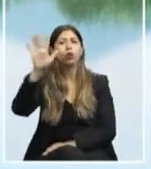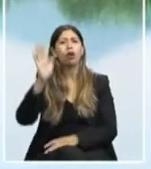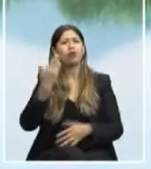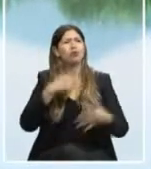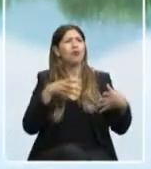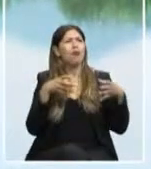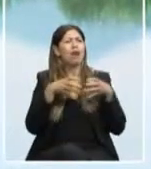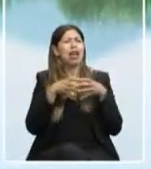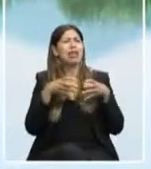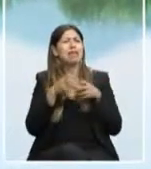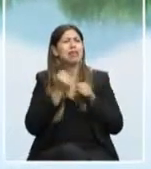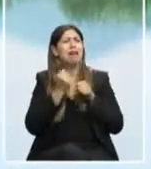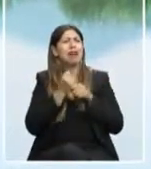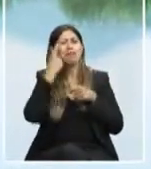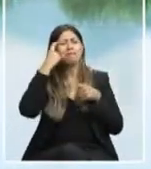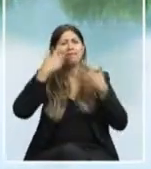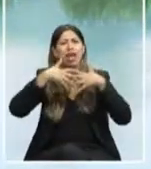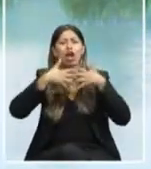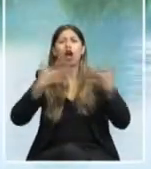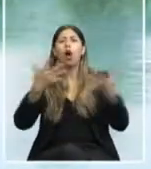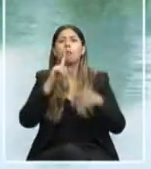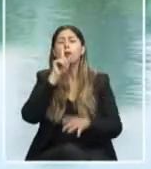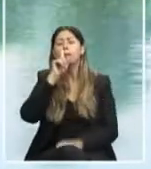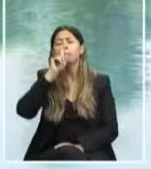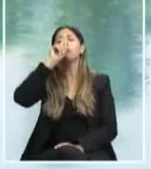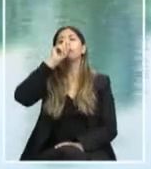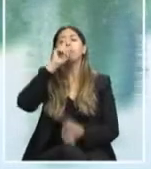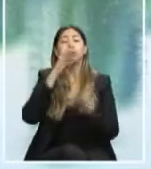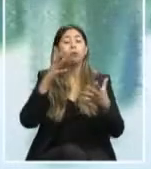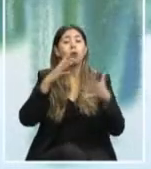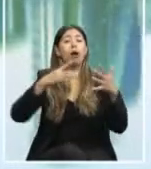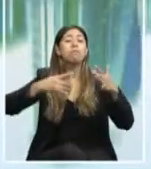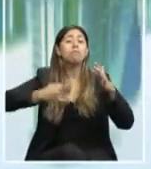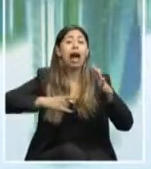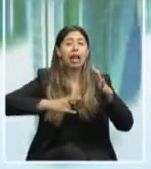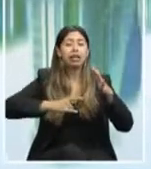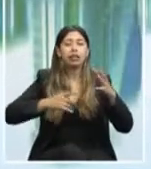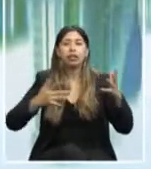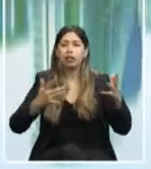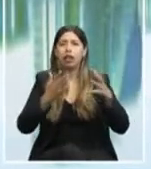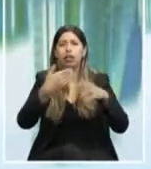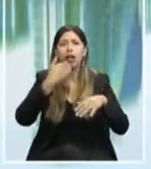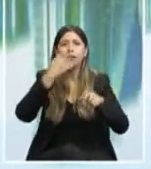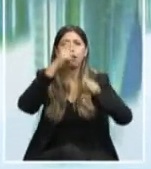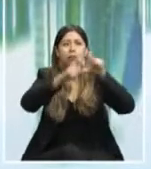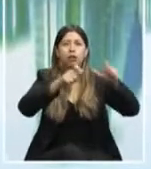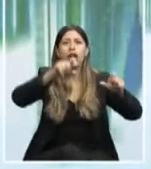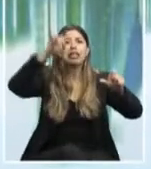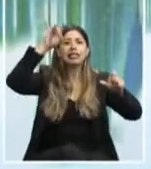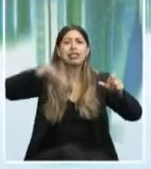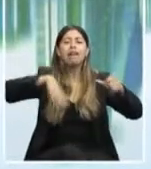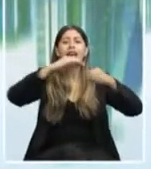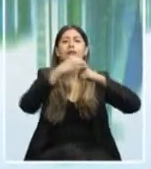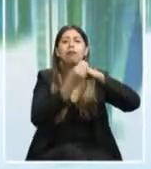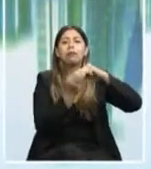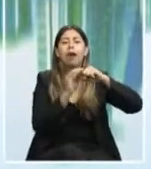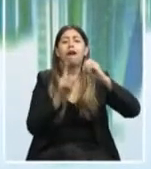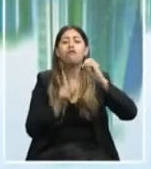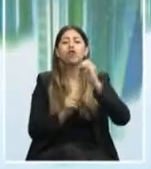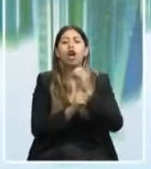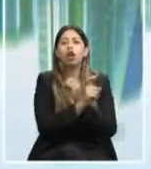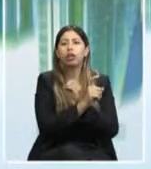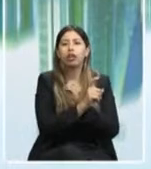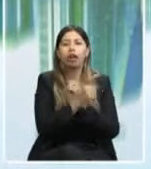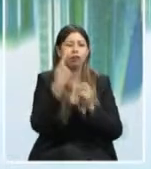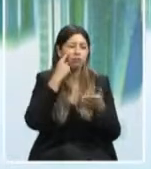era posible tener tantas máquinas de PCR y tanta gente que supiese biología molecular y no poner a